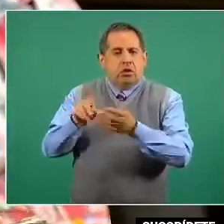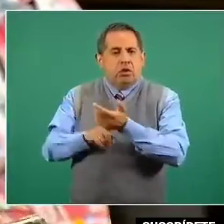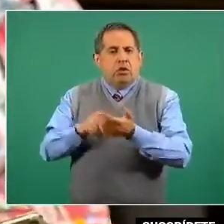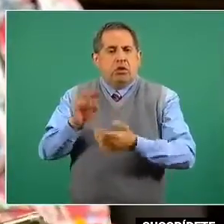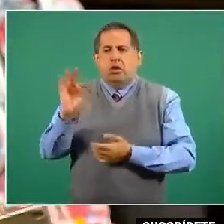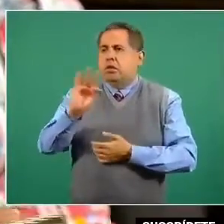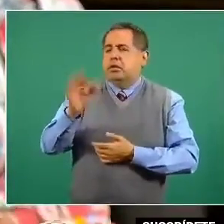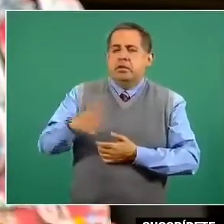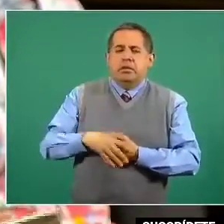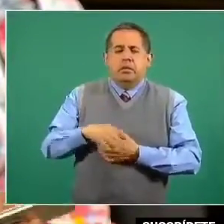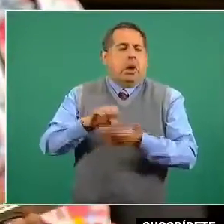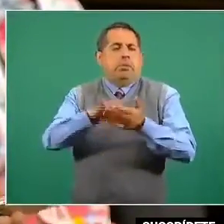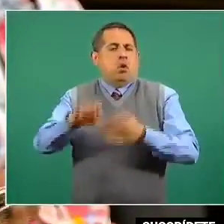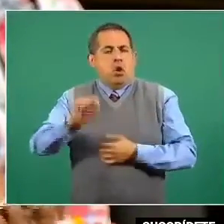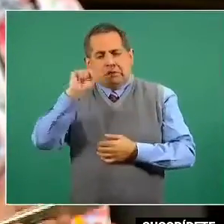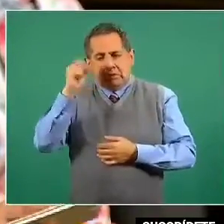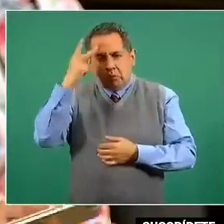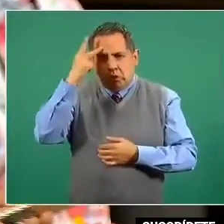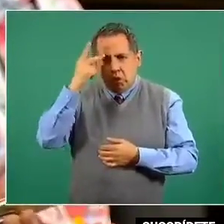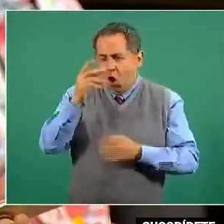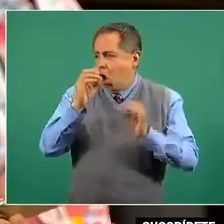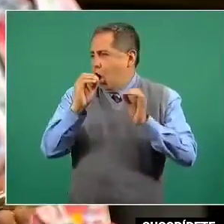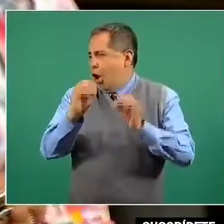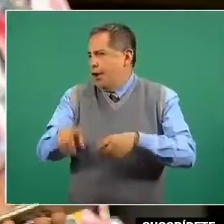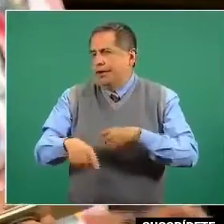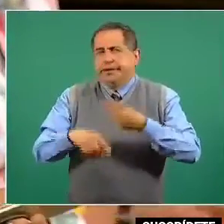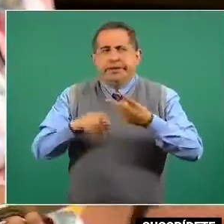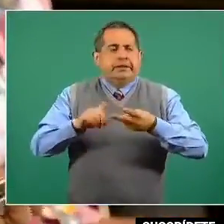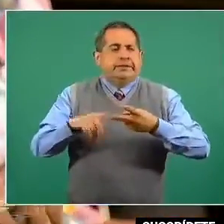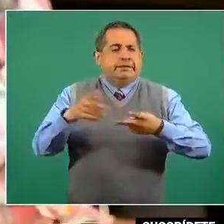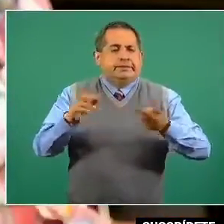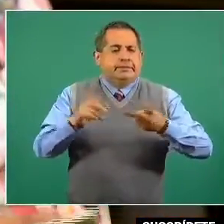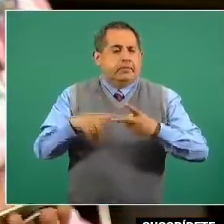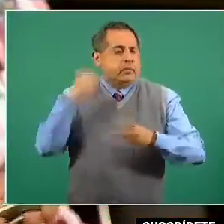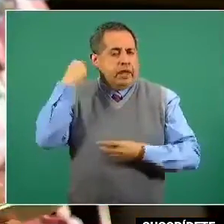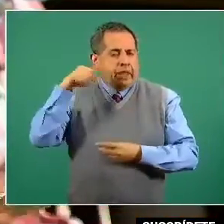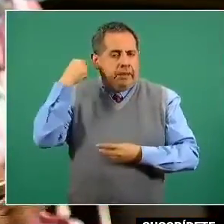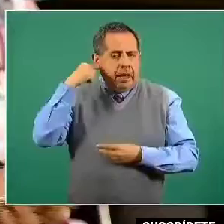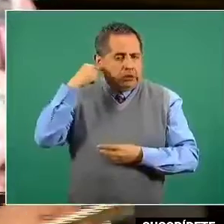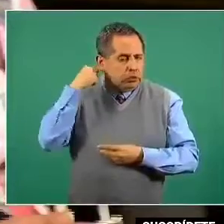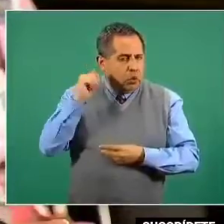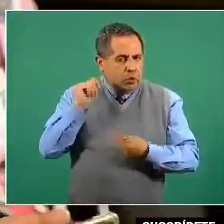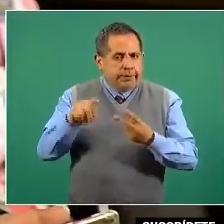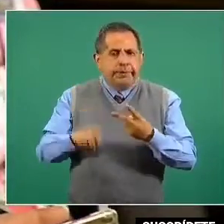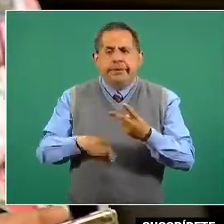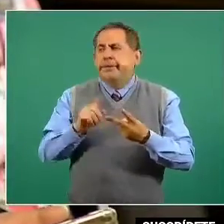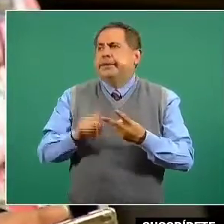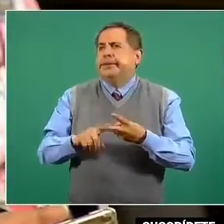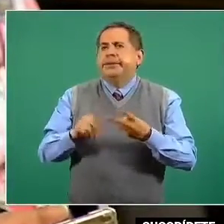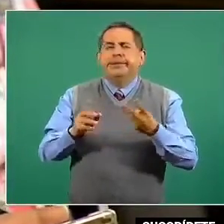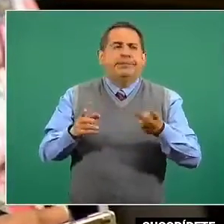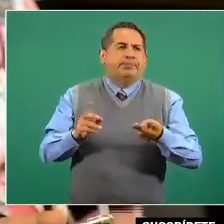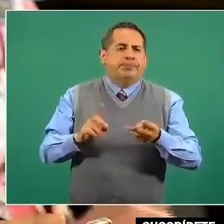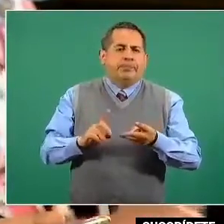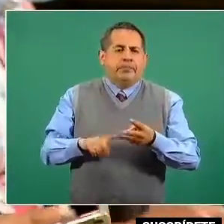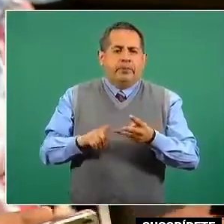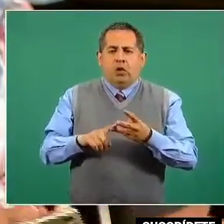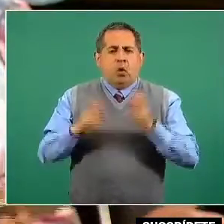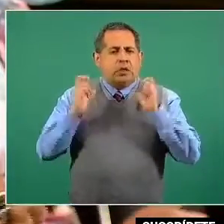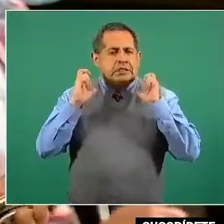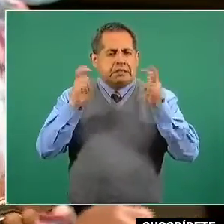mencionaba ahorita San Luis Potosí, o le mencionaba también Tabasco, o le mencionaba